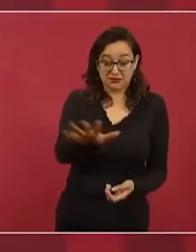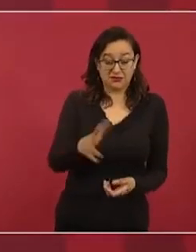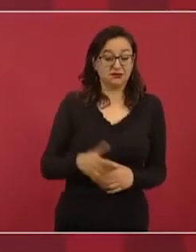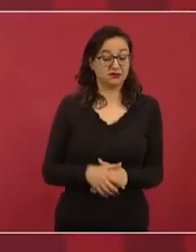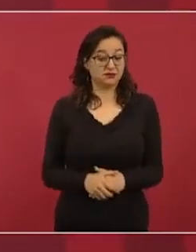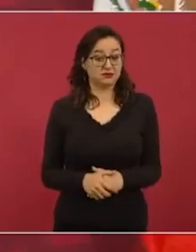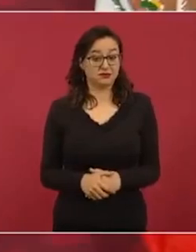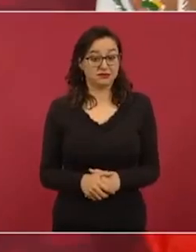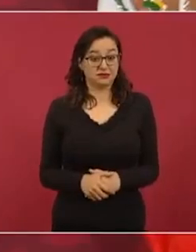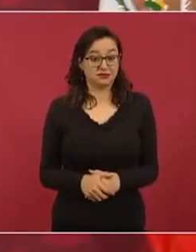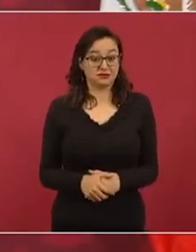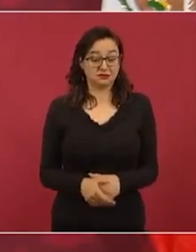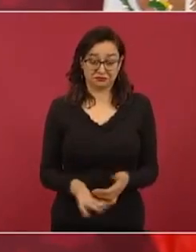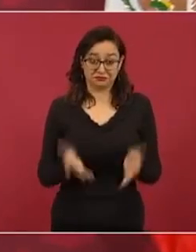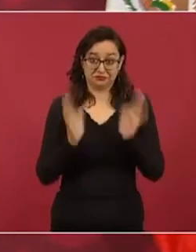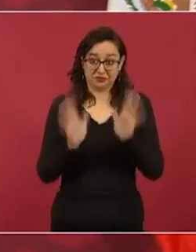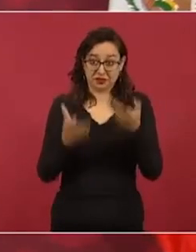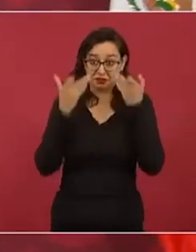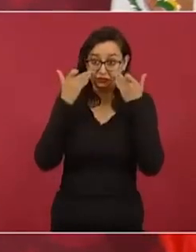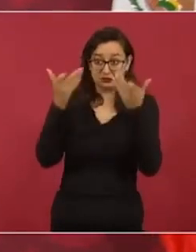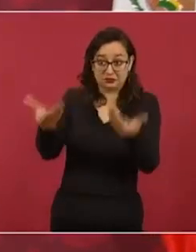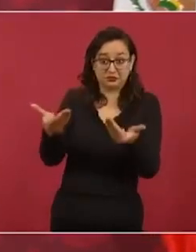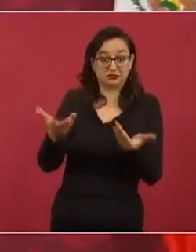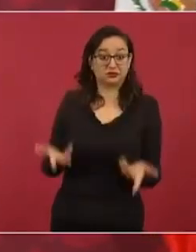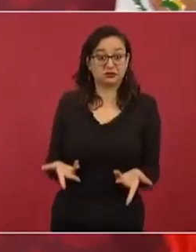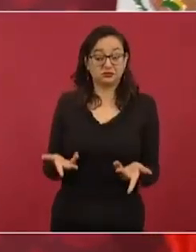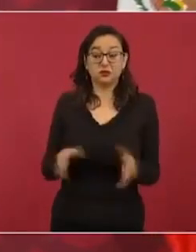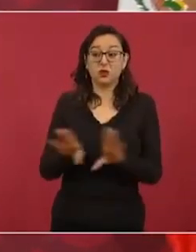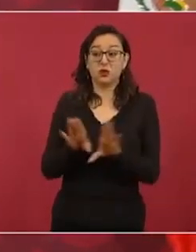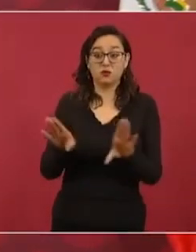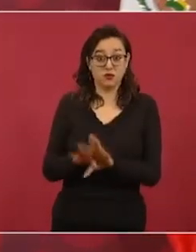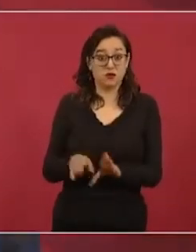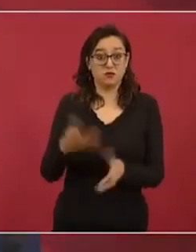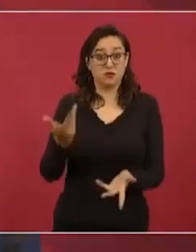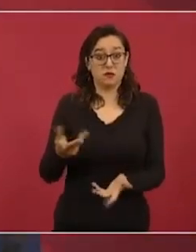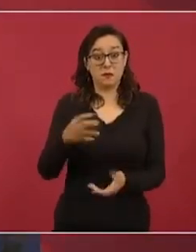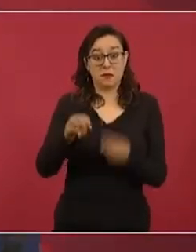Ya lo hemos visto aquí. Y hablé con los de Calica.